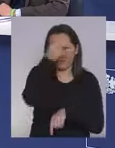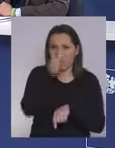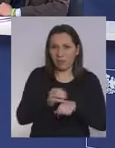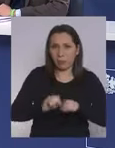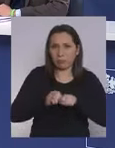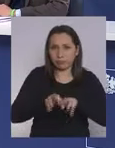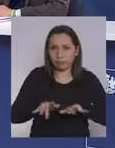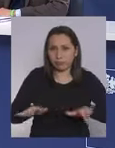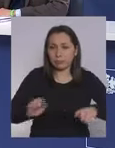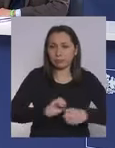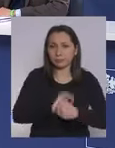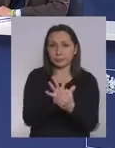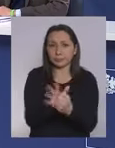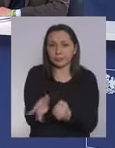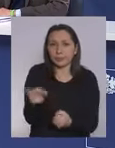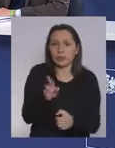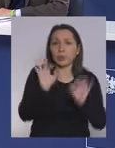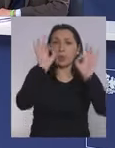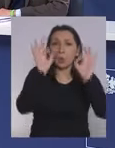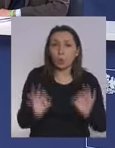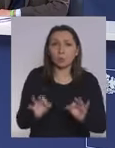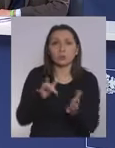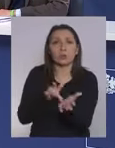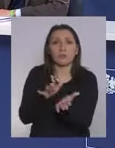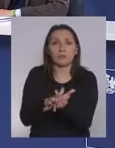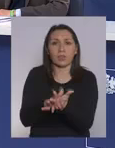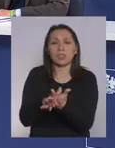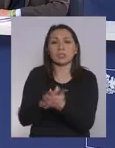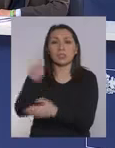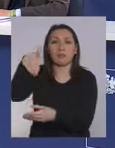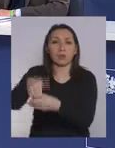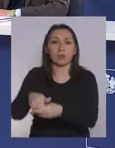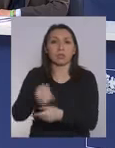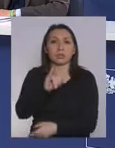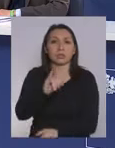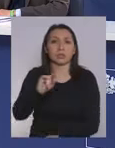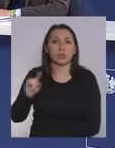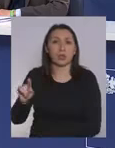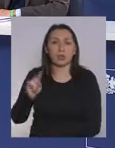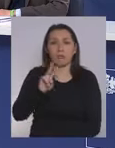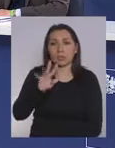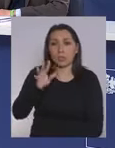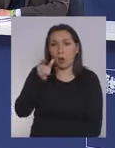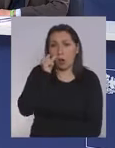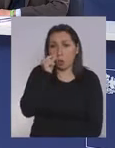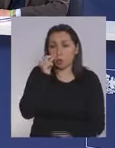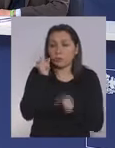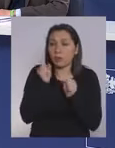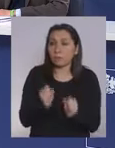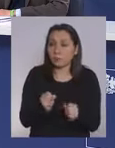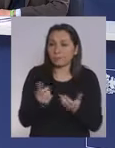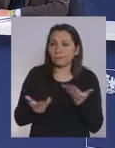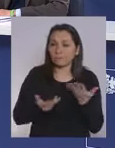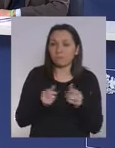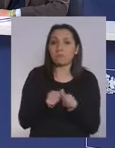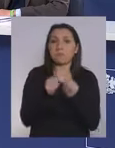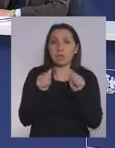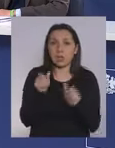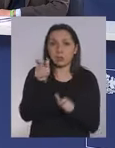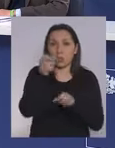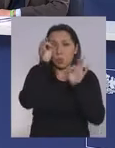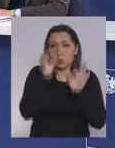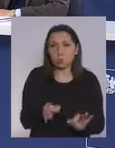contagios de coronavirus que coincidan con el plebiscito del próximo 25 de octubre podrían entonces haber más personas